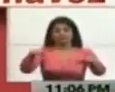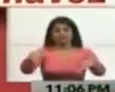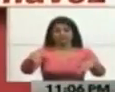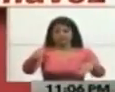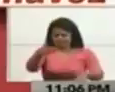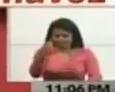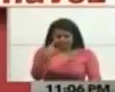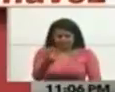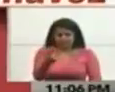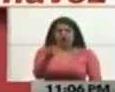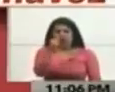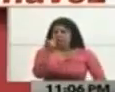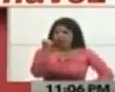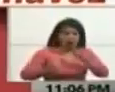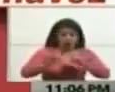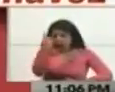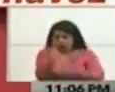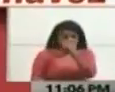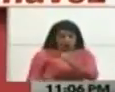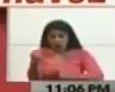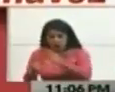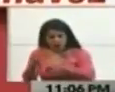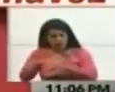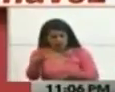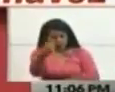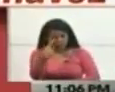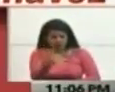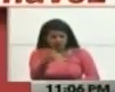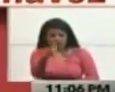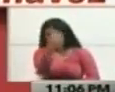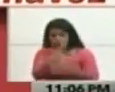¿Quieren ver por qué corrió? ¿Quieren ver otra vez por qué corrió?